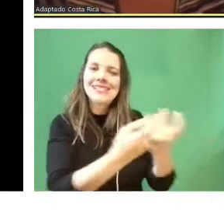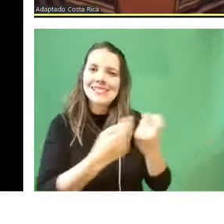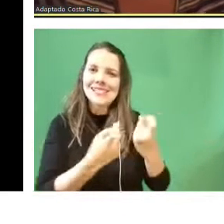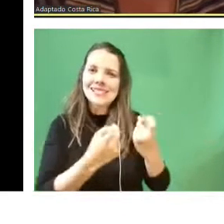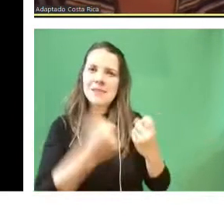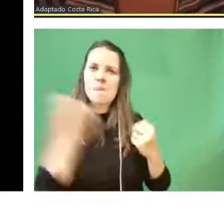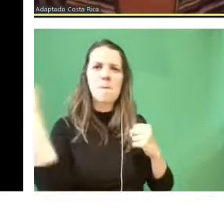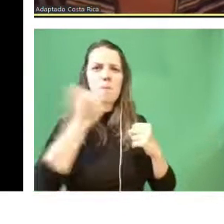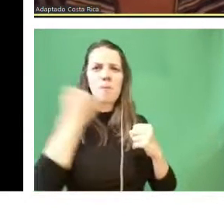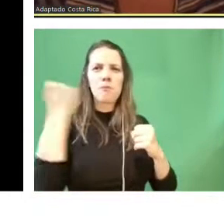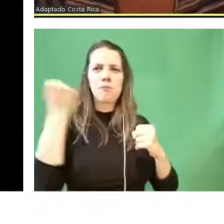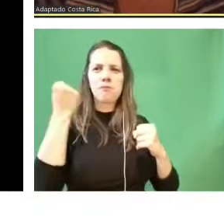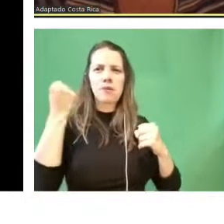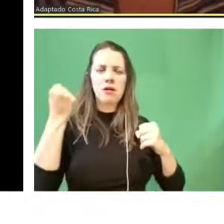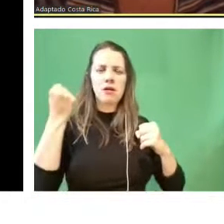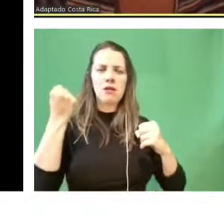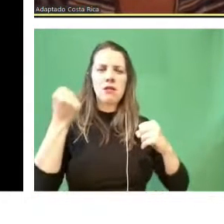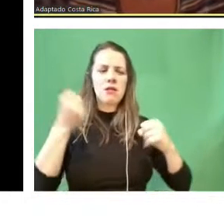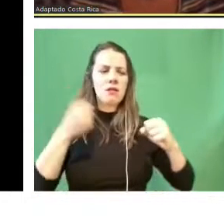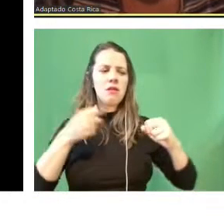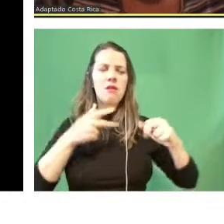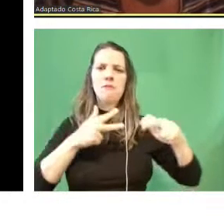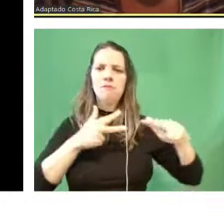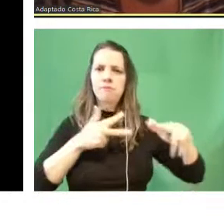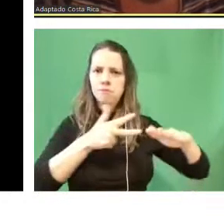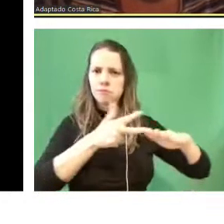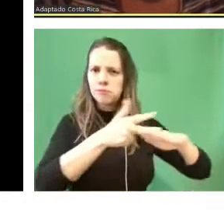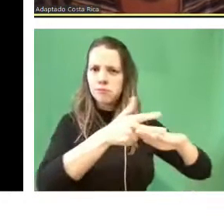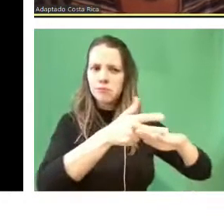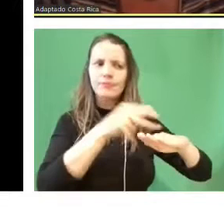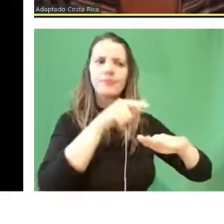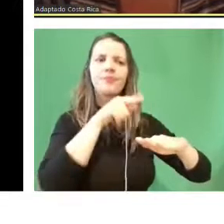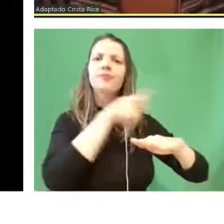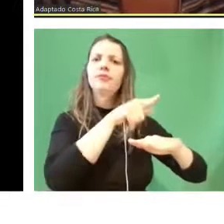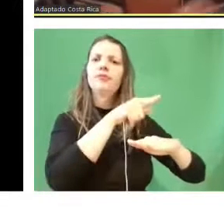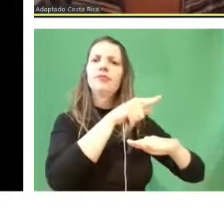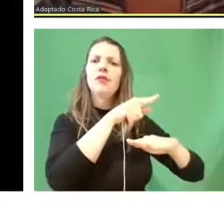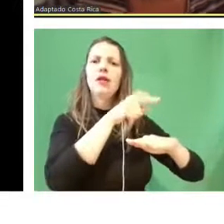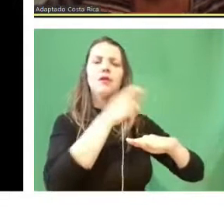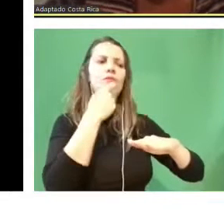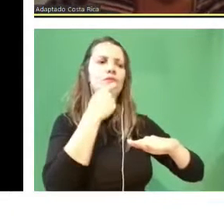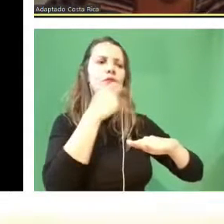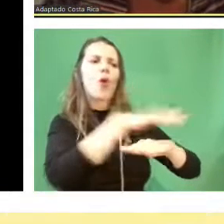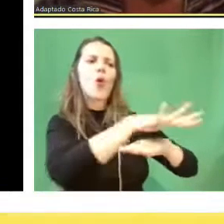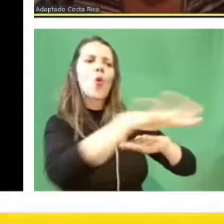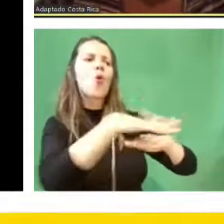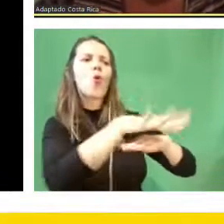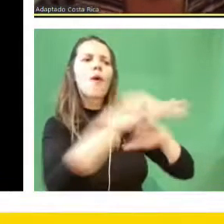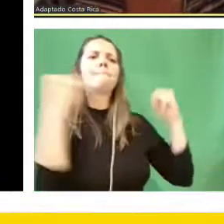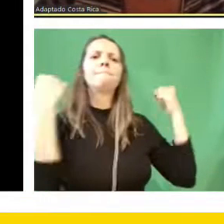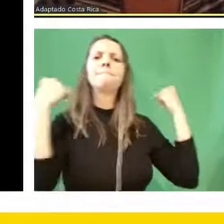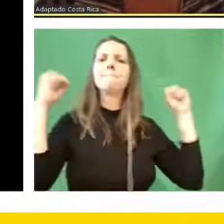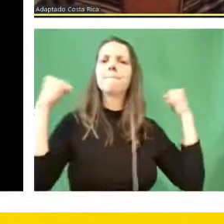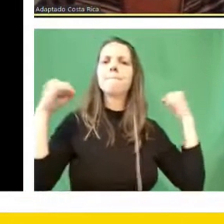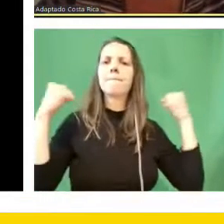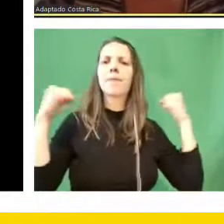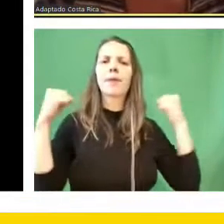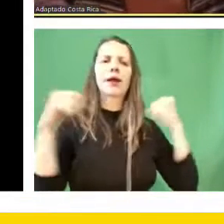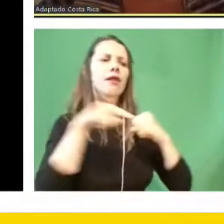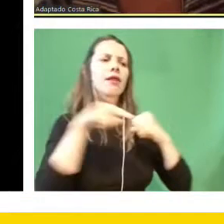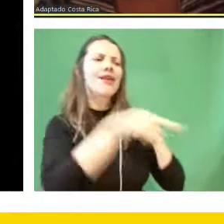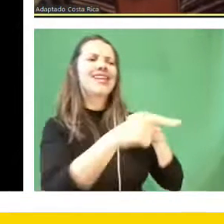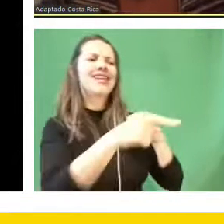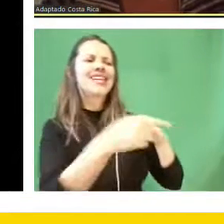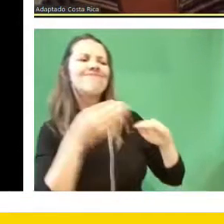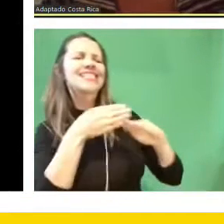las personas con discapacidad que practicamos surf, nuestro lugar de deporte es la playa, y normalmente no son lugares muy accesibles, ¿verdad? Entonces,